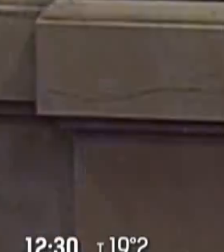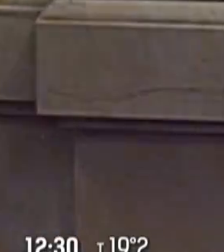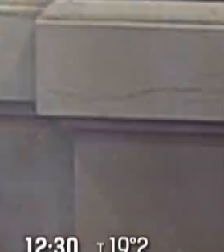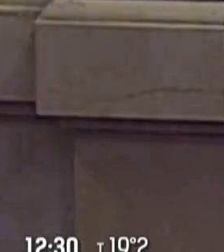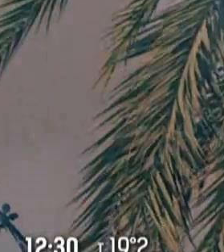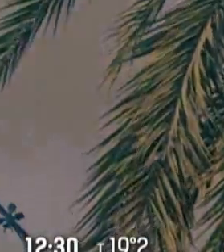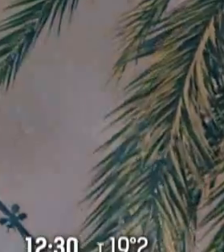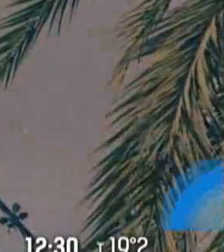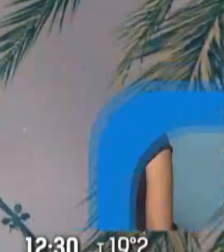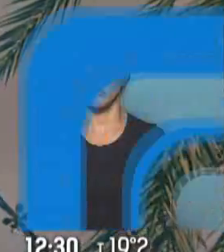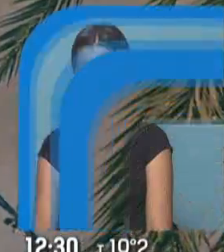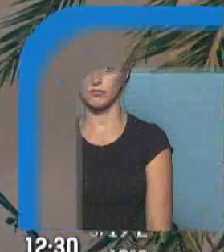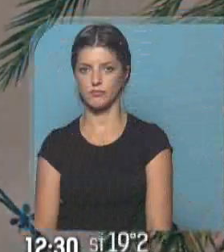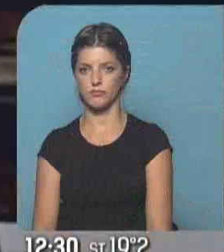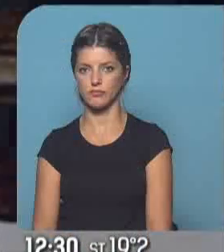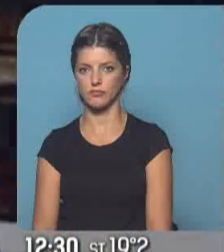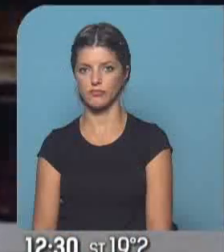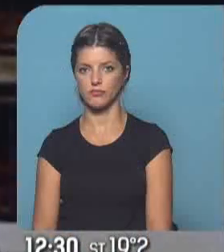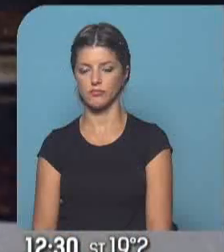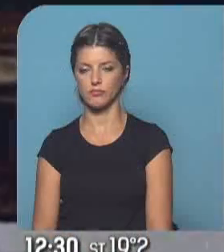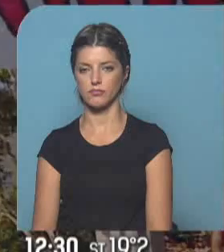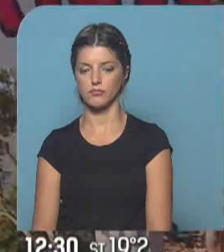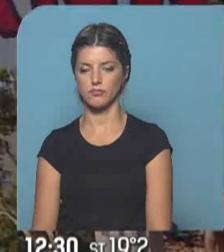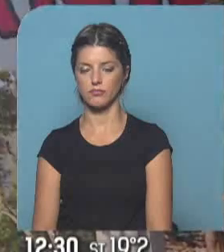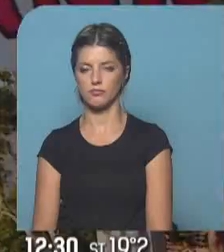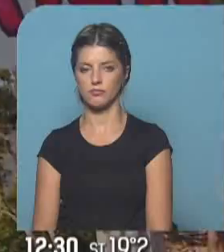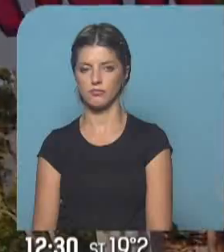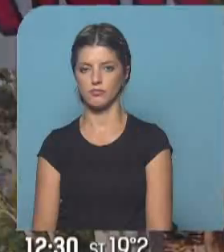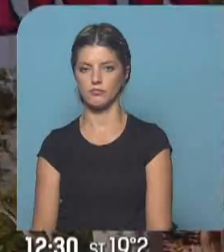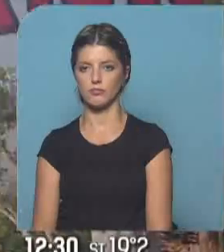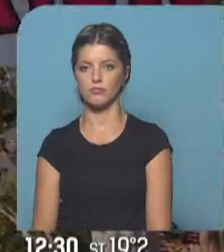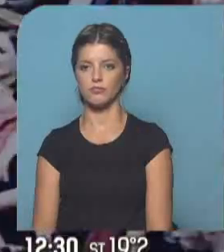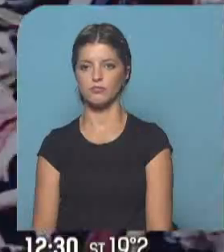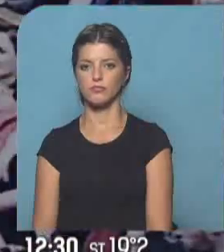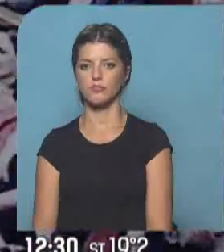el mandat del poble que Catalunya esdevingui un estat independent en forma de república.